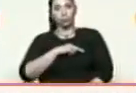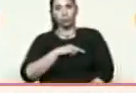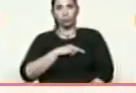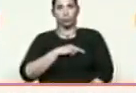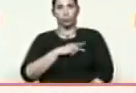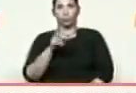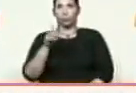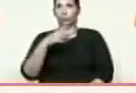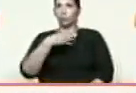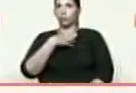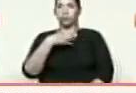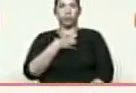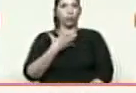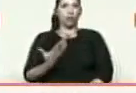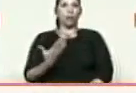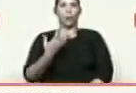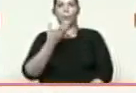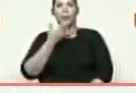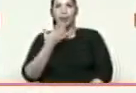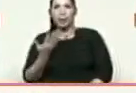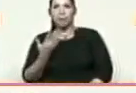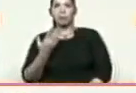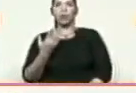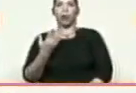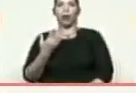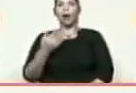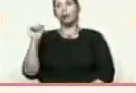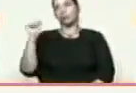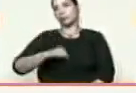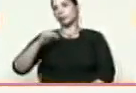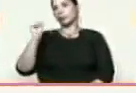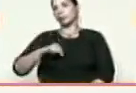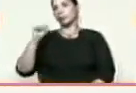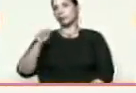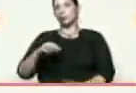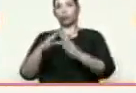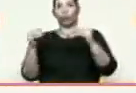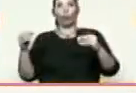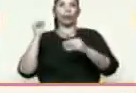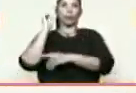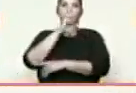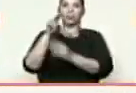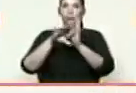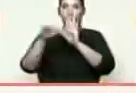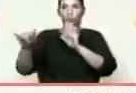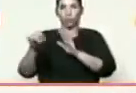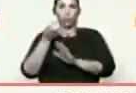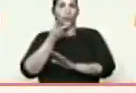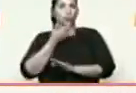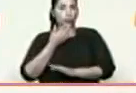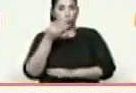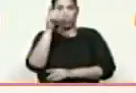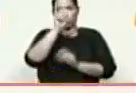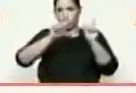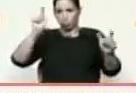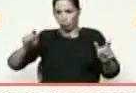podemos conformarnos con la Asamblea Nacional Constituyente. El constituyente no se puede considerar un legislador. El constituyente es algo mucho